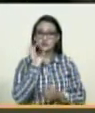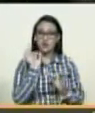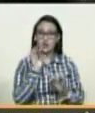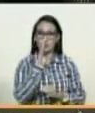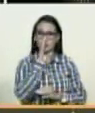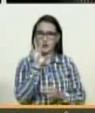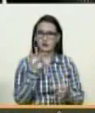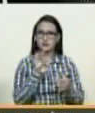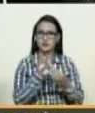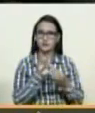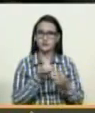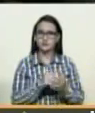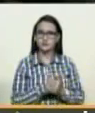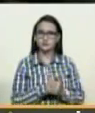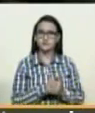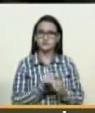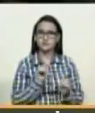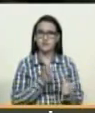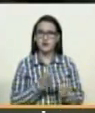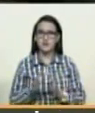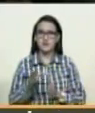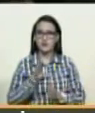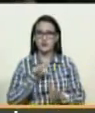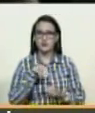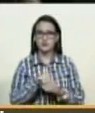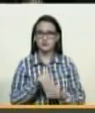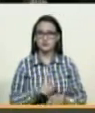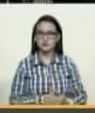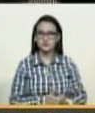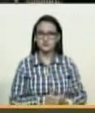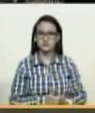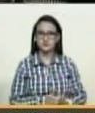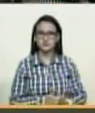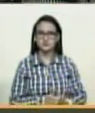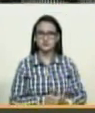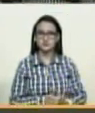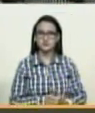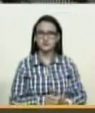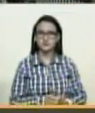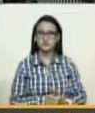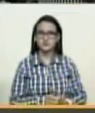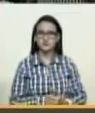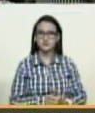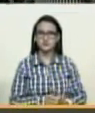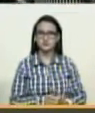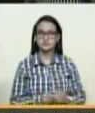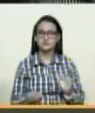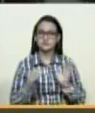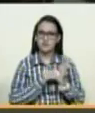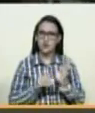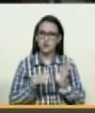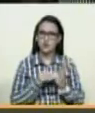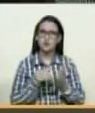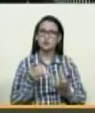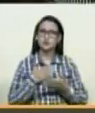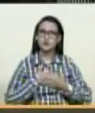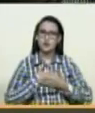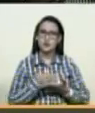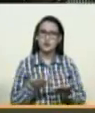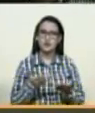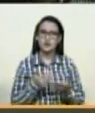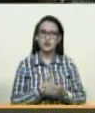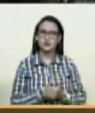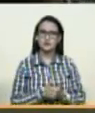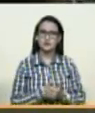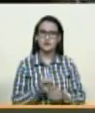con los planificadores de estos hechos bien el canciller han sido reiteradas las manifestaciones solidarias con nuestro